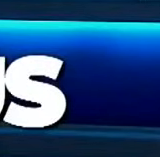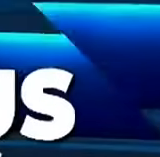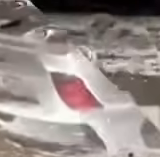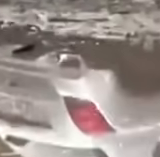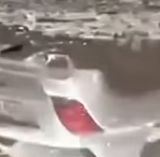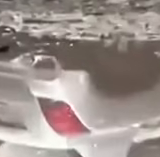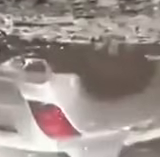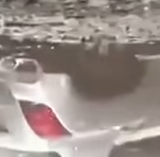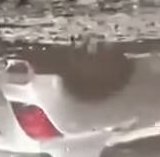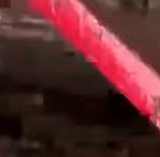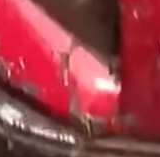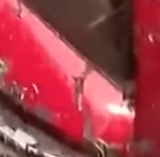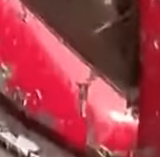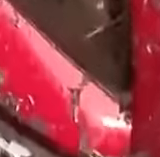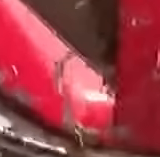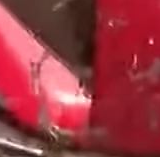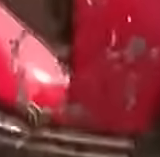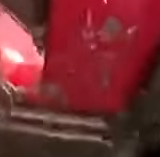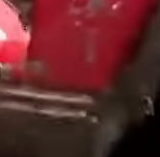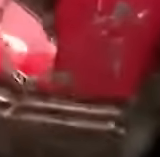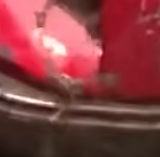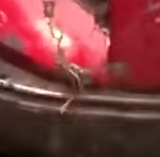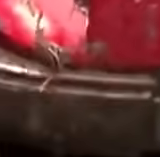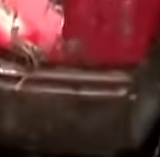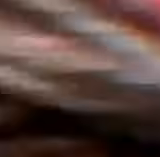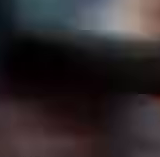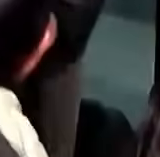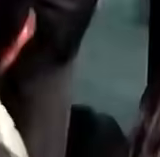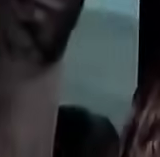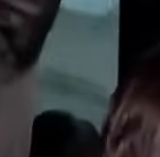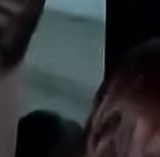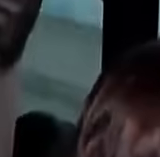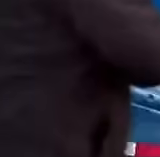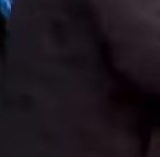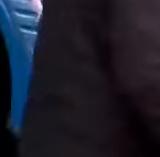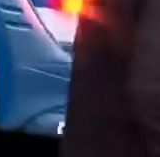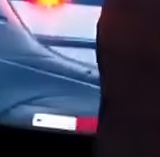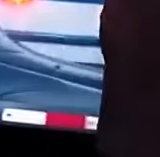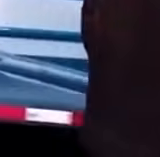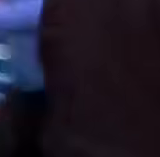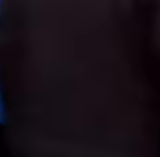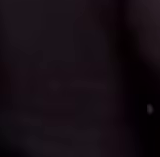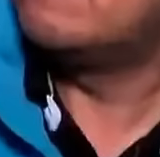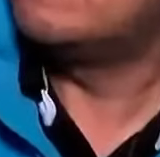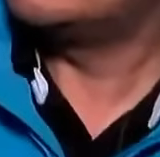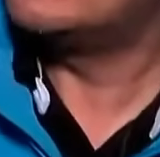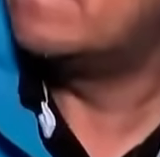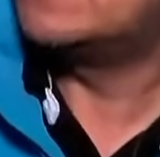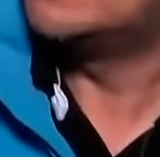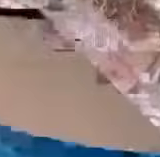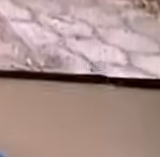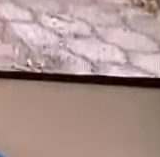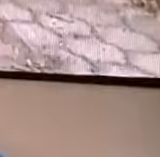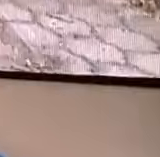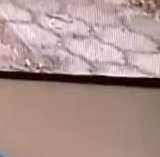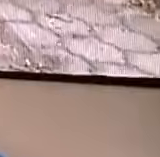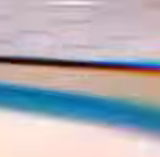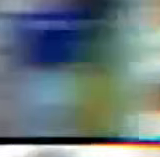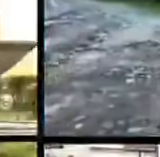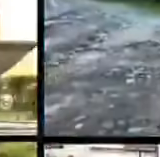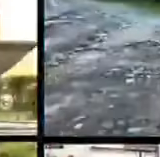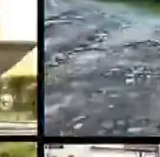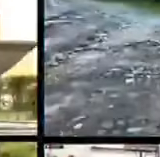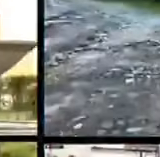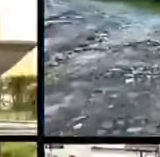más cerca. Debajo del vehículo está una moto. Se reporta este asalto a los pasajeros. Ahora